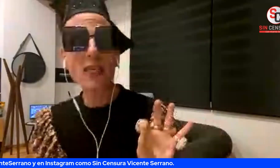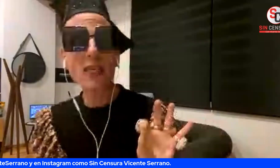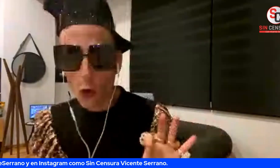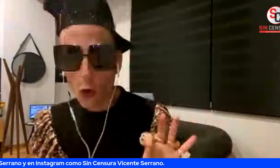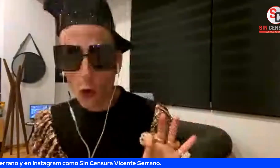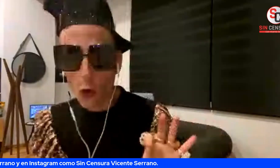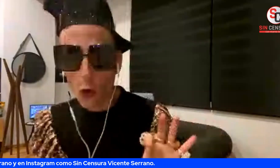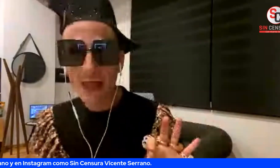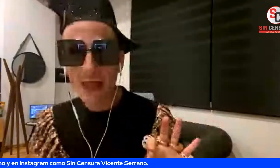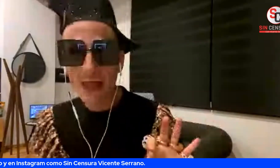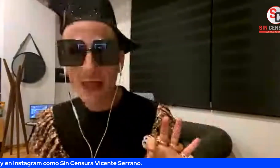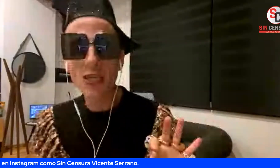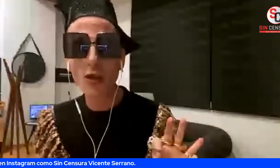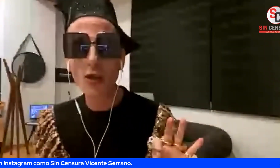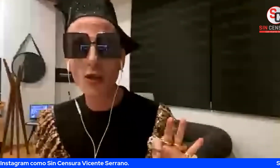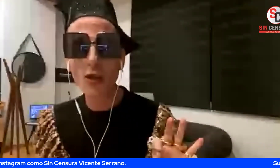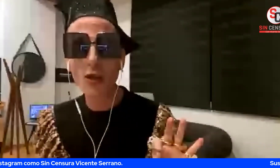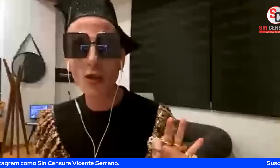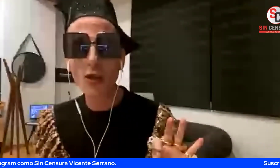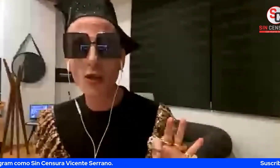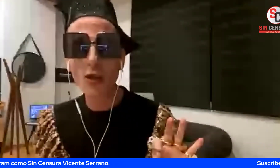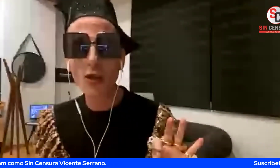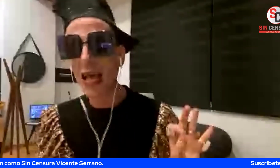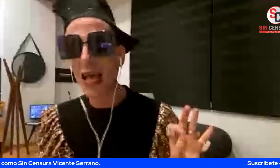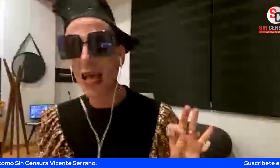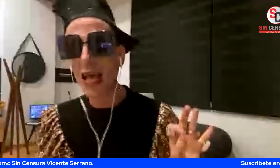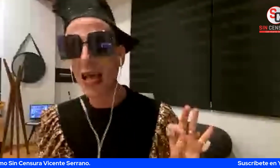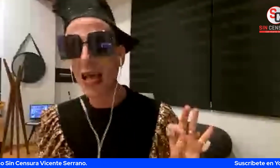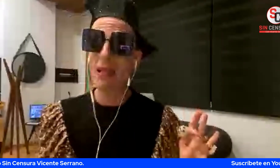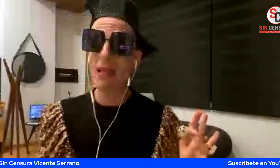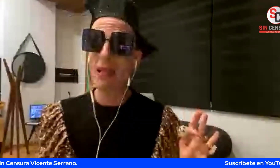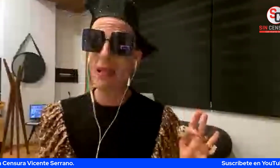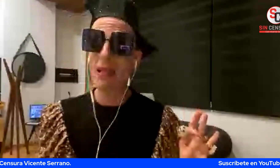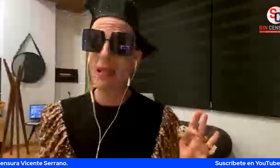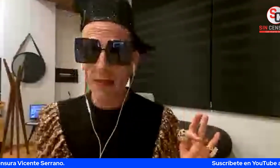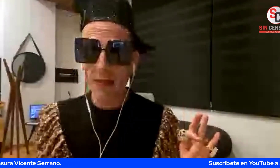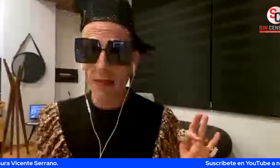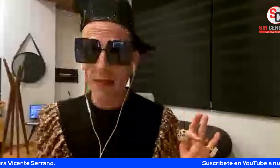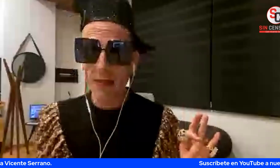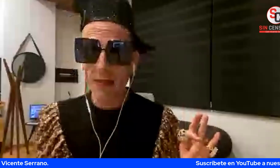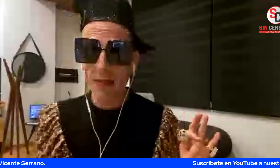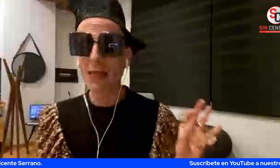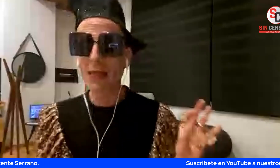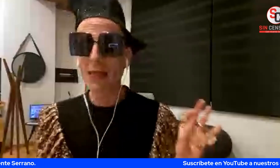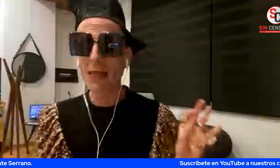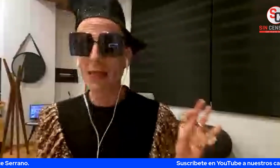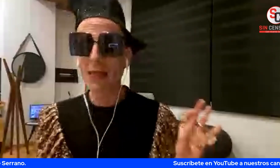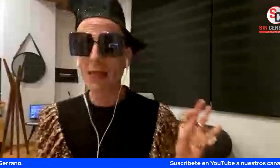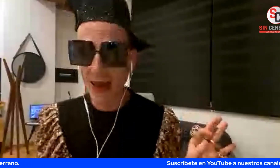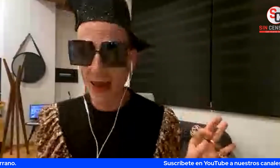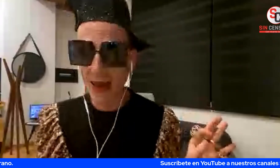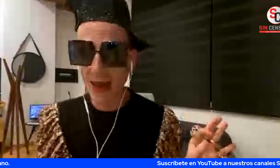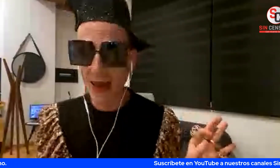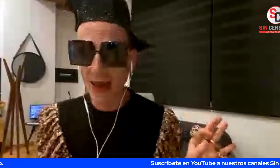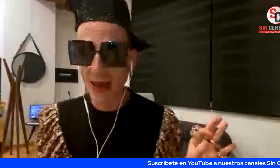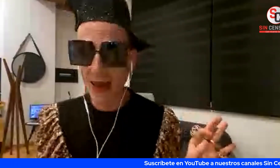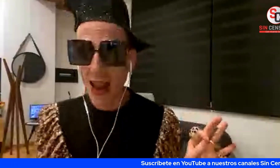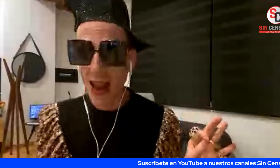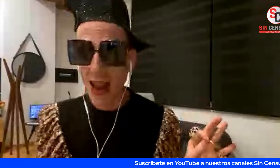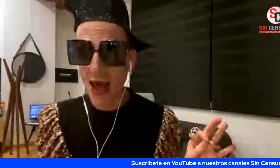estos corruptos que tenían sus distribuidoras para estar vendiéndole triplemente las